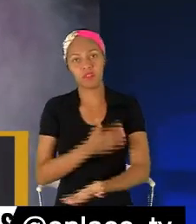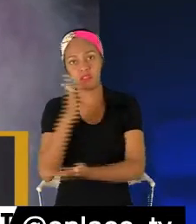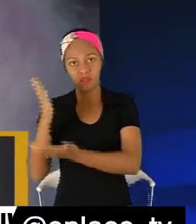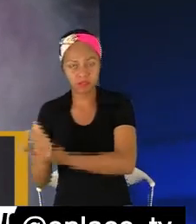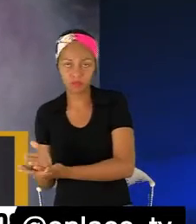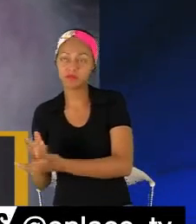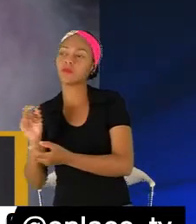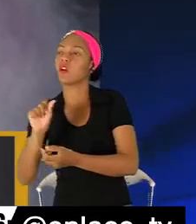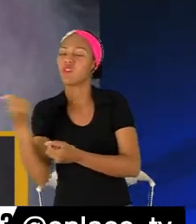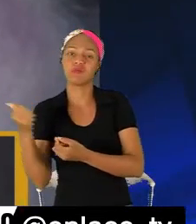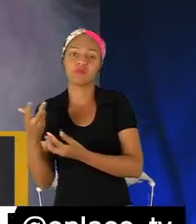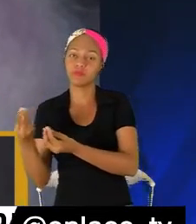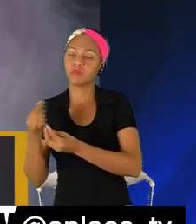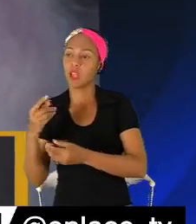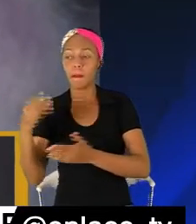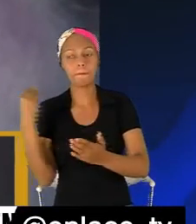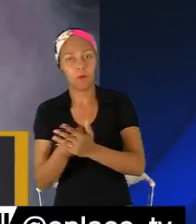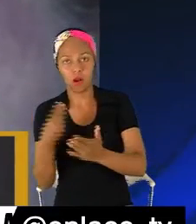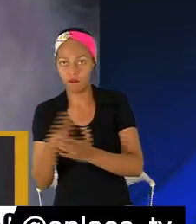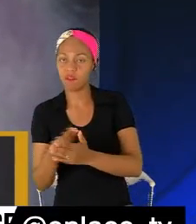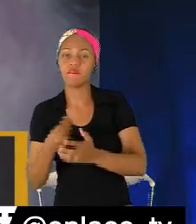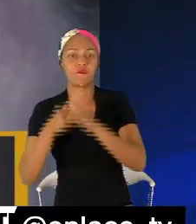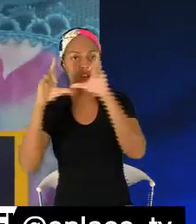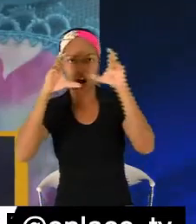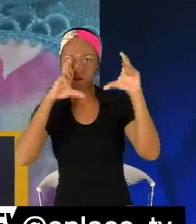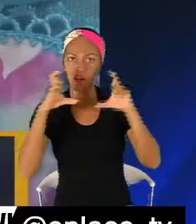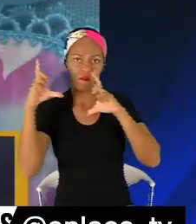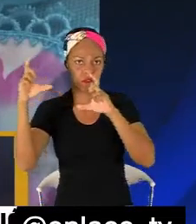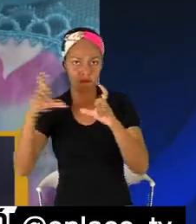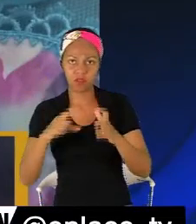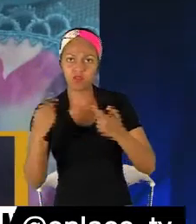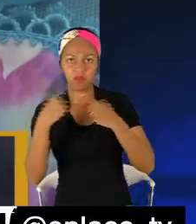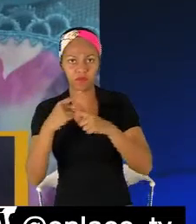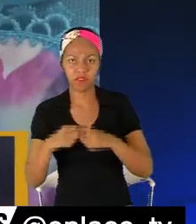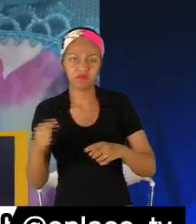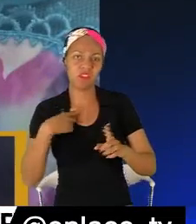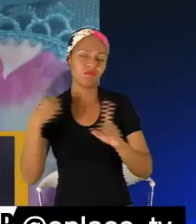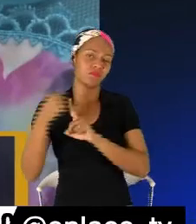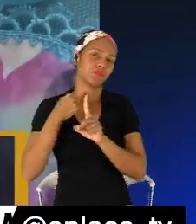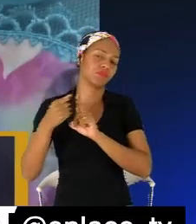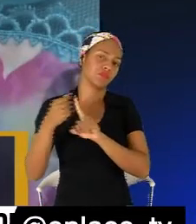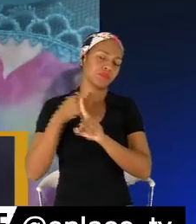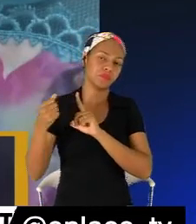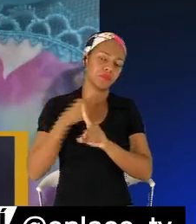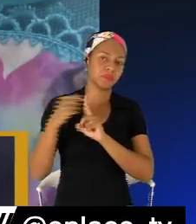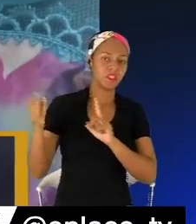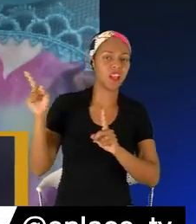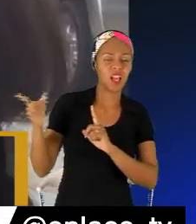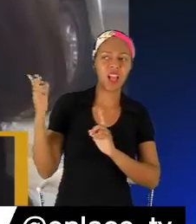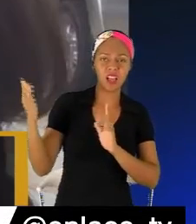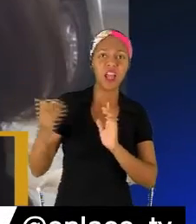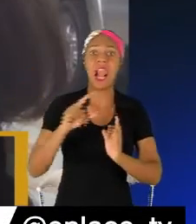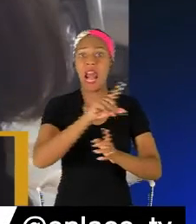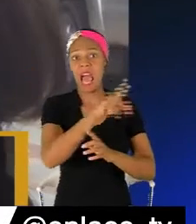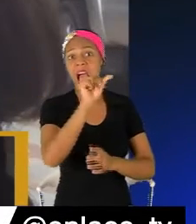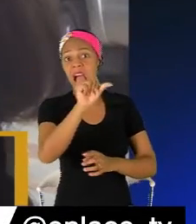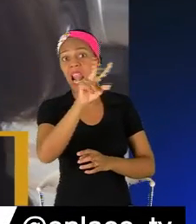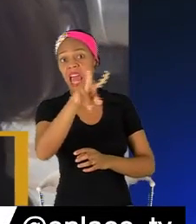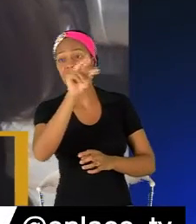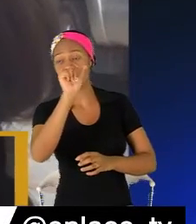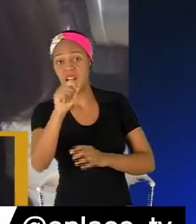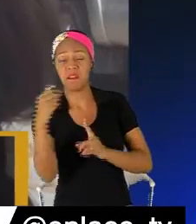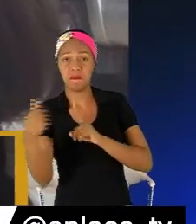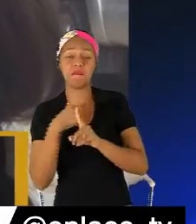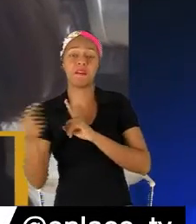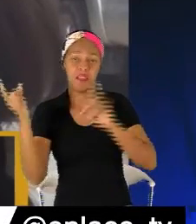en la Defensoría del Pueblo tienen pruebas, fotografías de los golpes que este muchacho me propinó con su hermana fuera de mi casa.